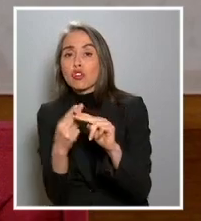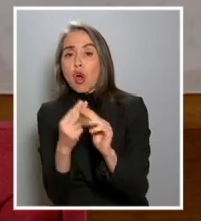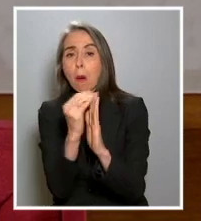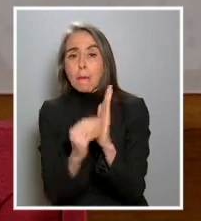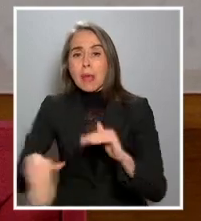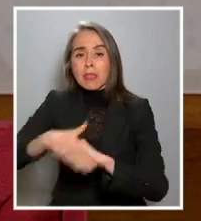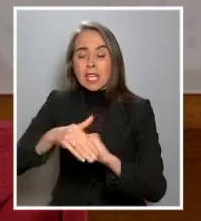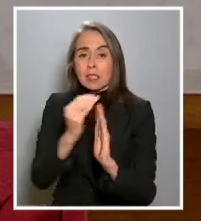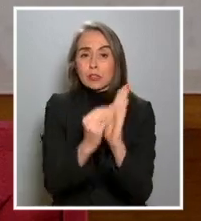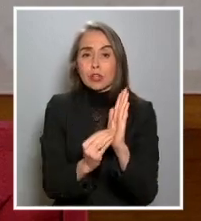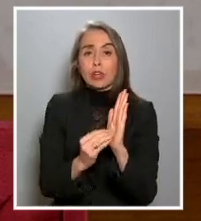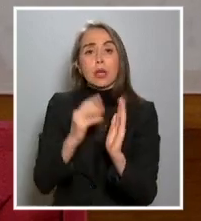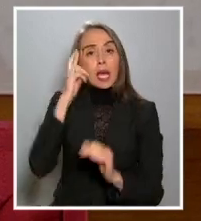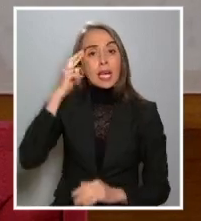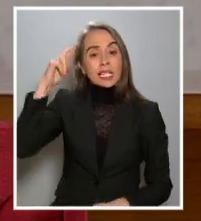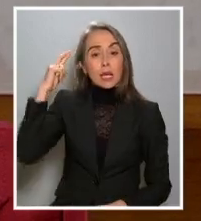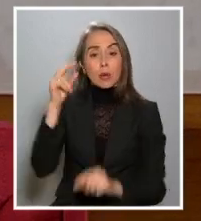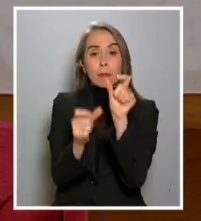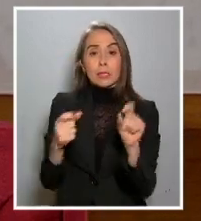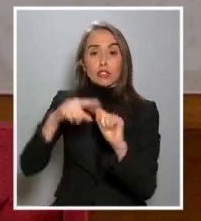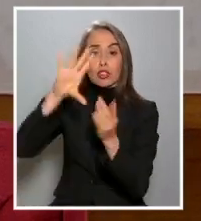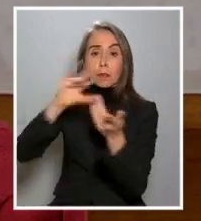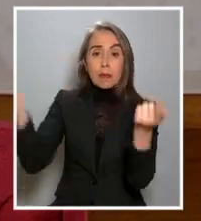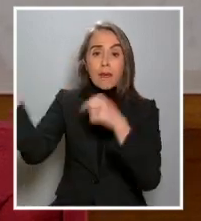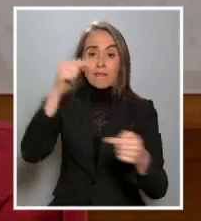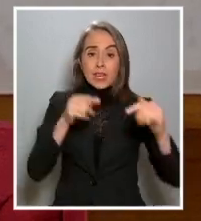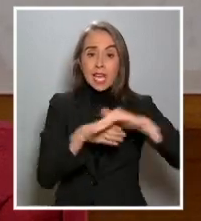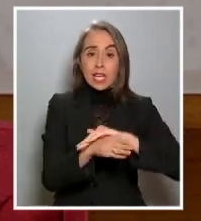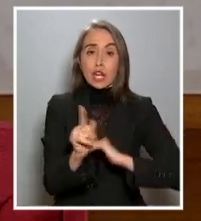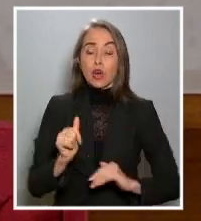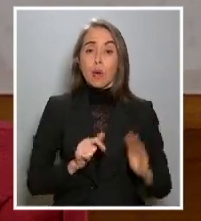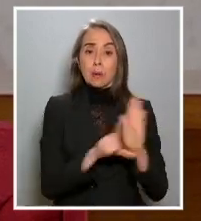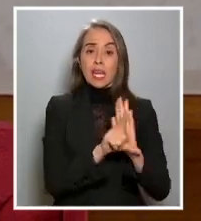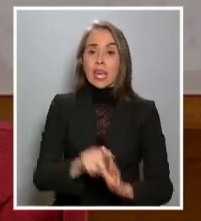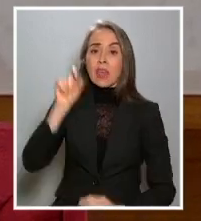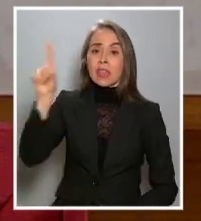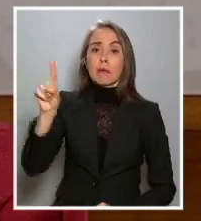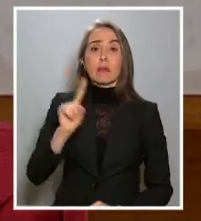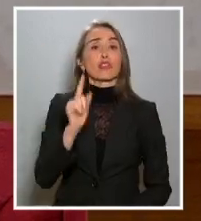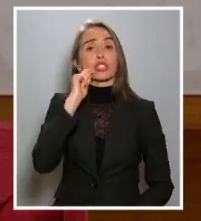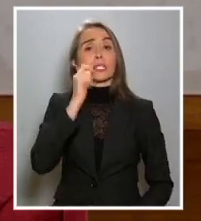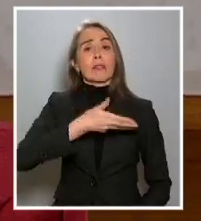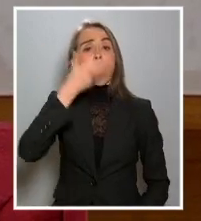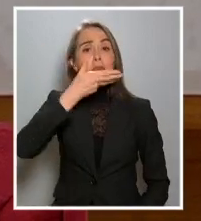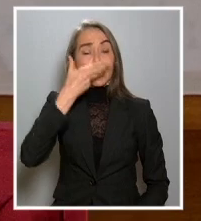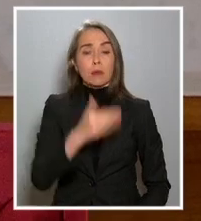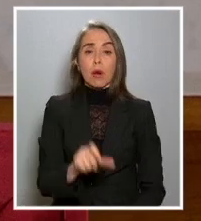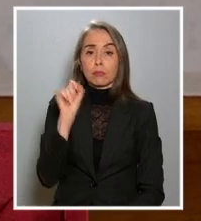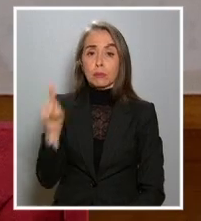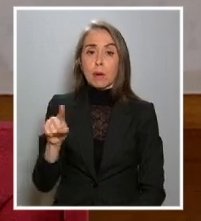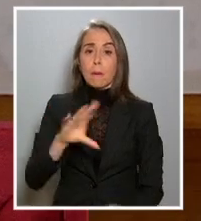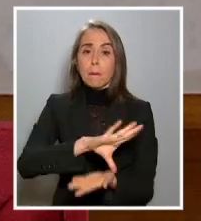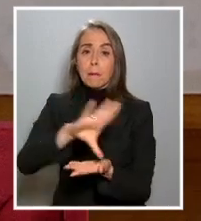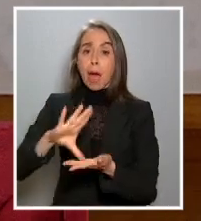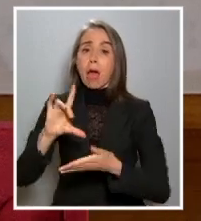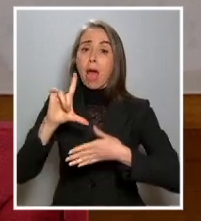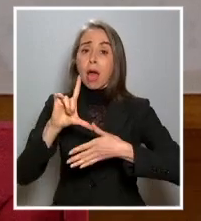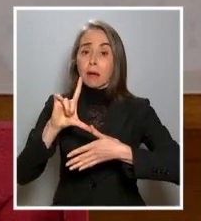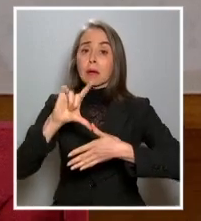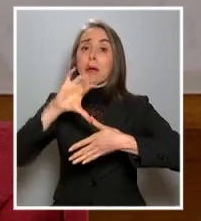cual, recuerdo, la expulsión de aquellos extranjeros que no cumplen con nuestras leyes no es más que demagogia. En América Latina y el